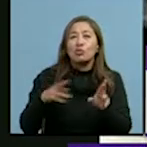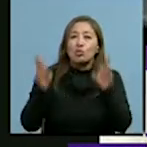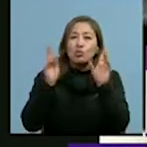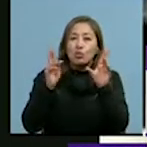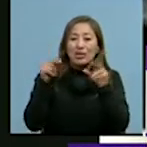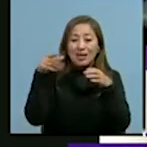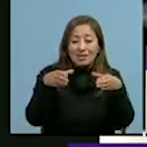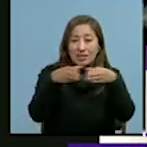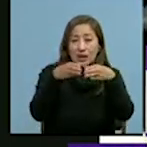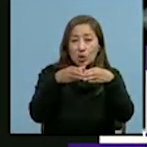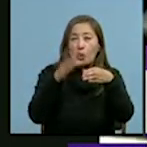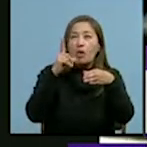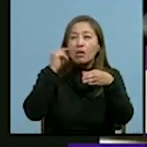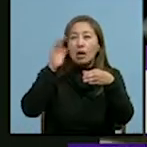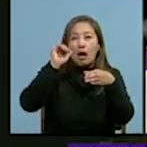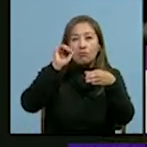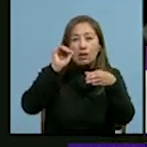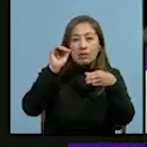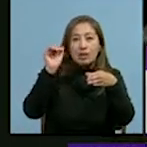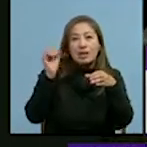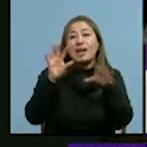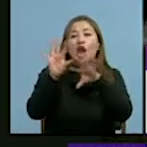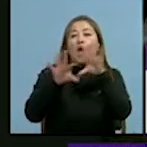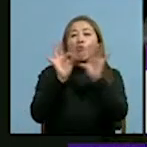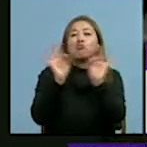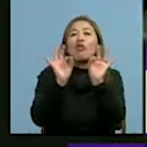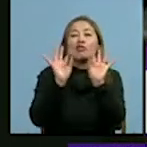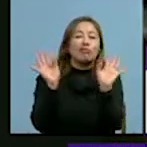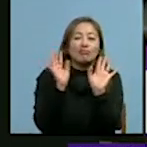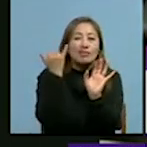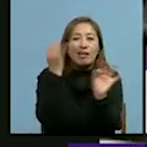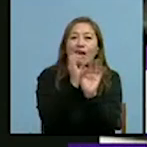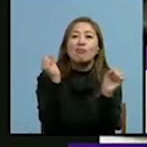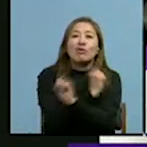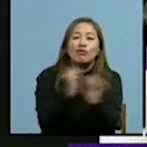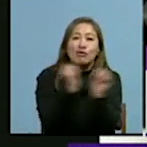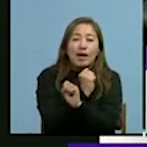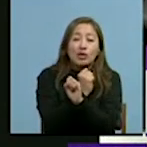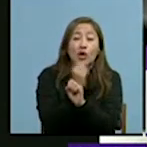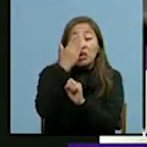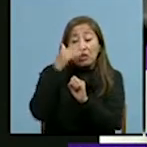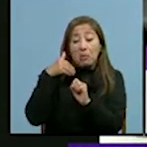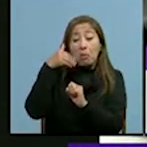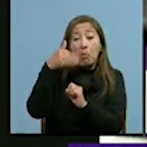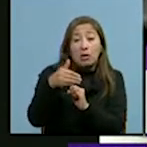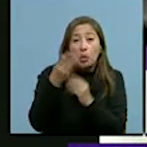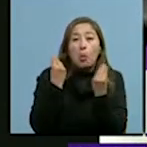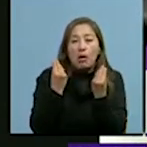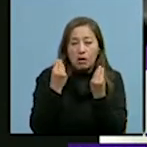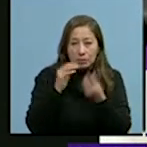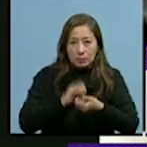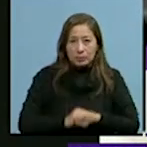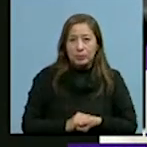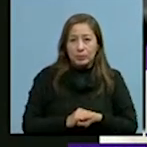el Consejo Académico el martes le da el moño final a esto y sale aprobado. Y los pasos son,